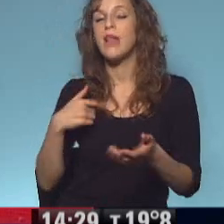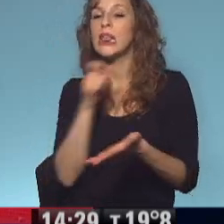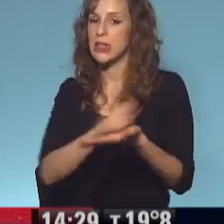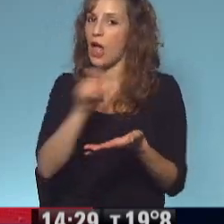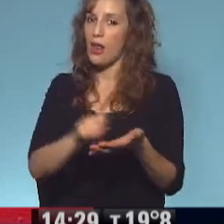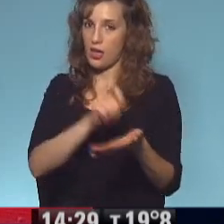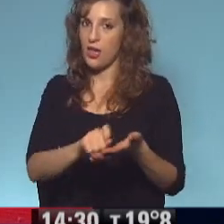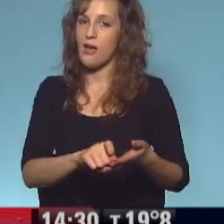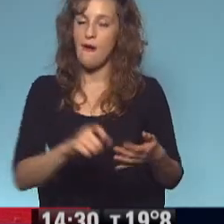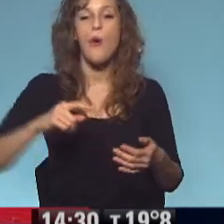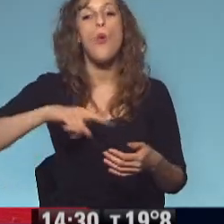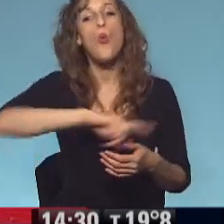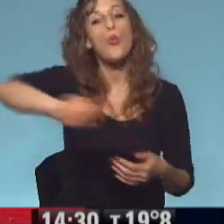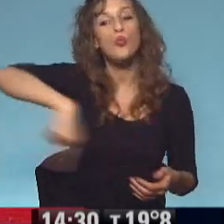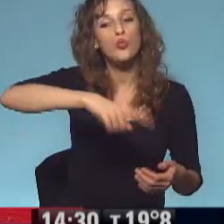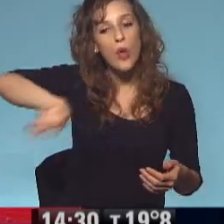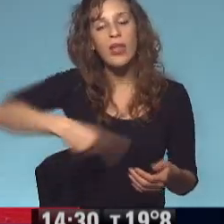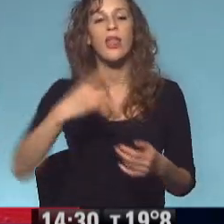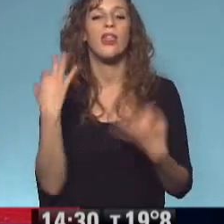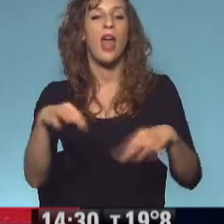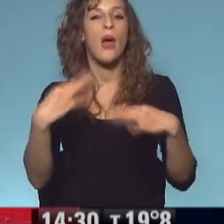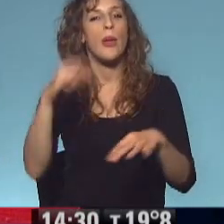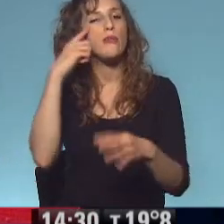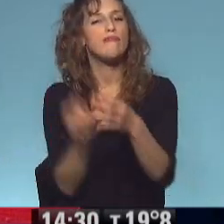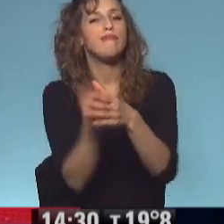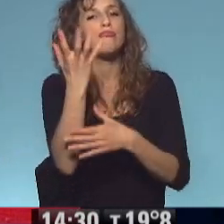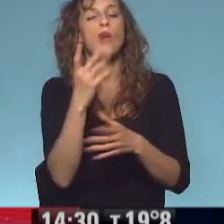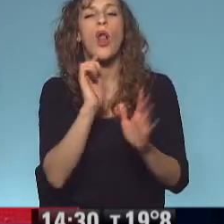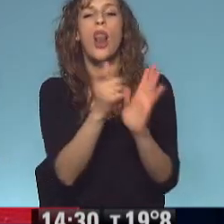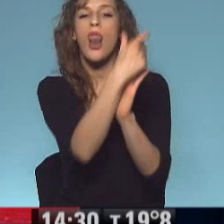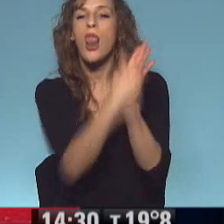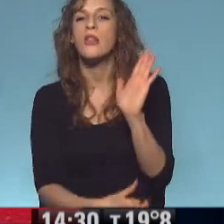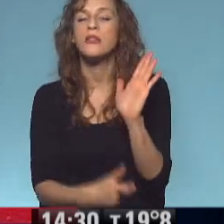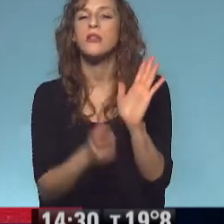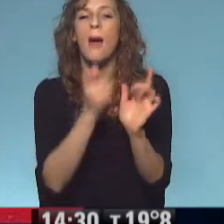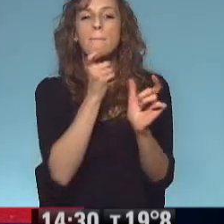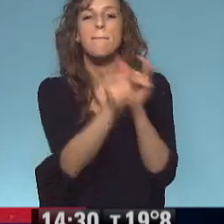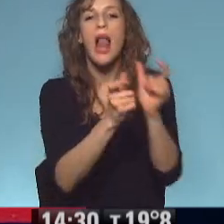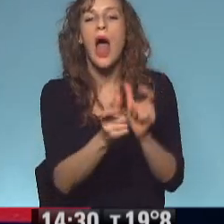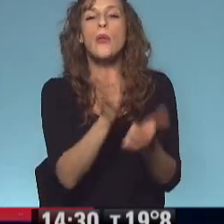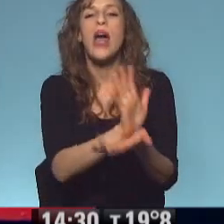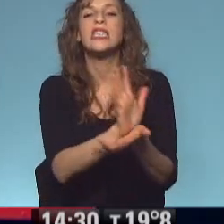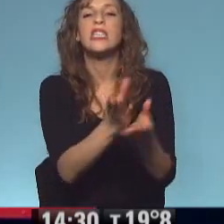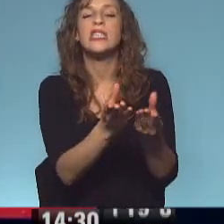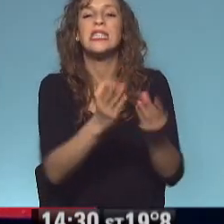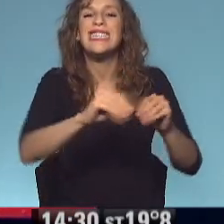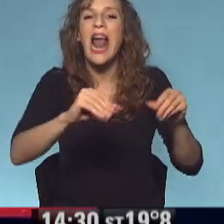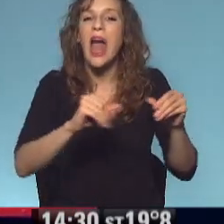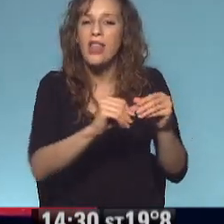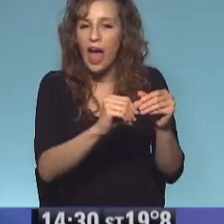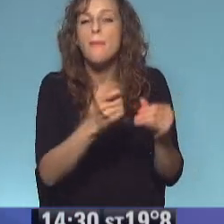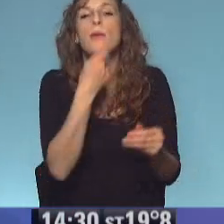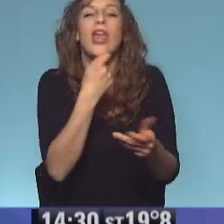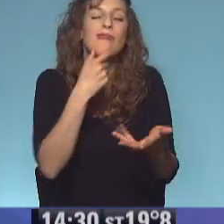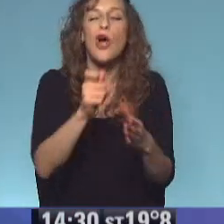una lista de palabras saladas, por ejemplo, sopa. Una lista de palabras dulces, por ejemplo.